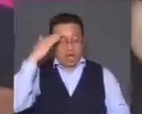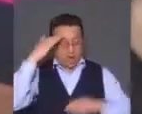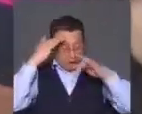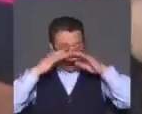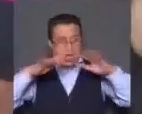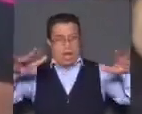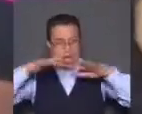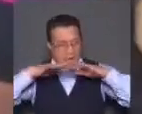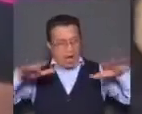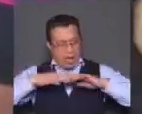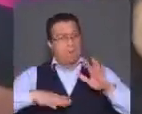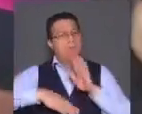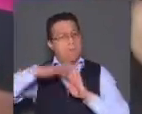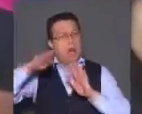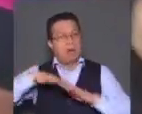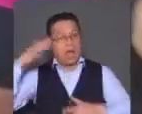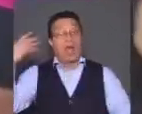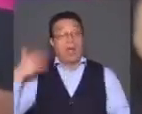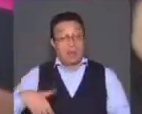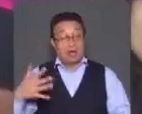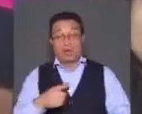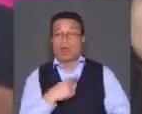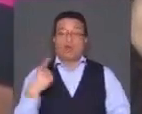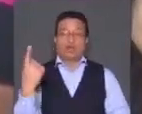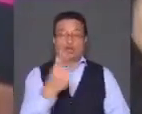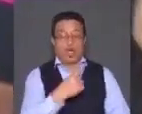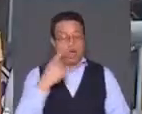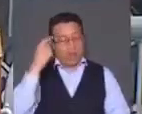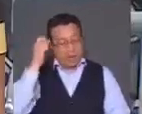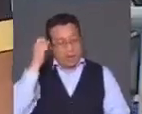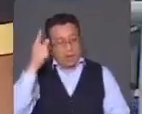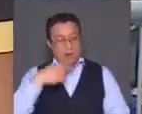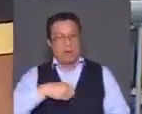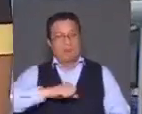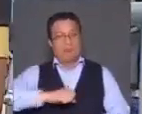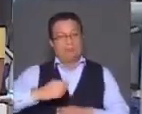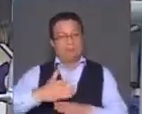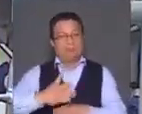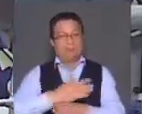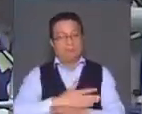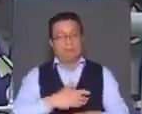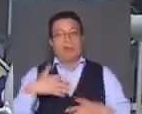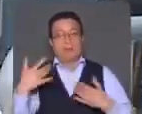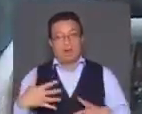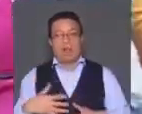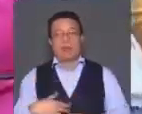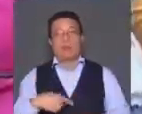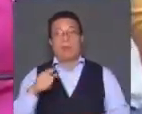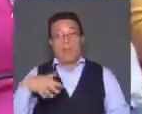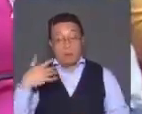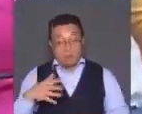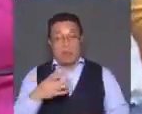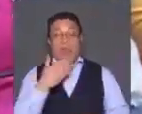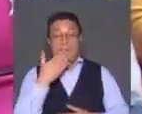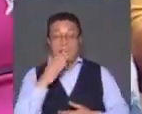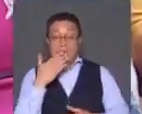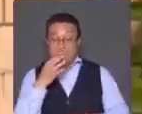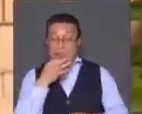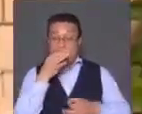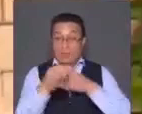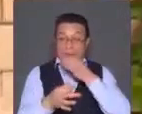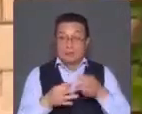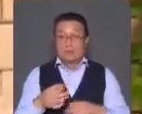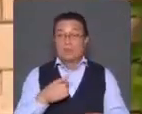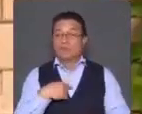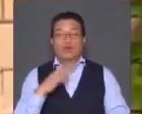lo más importante es que todos entendamos que la prevención es la clave. Palabra clave que comparten los especialistas. No existe